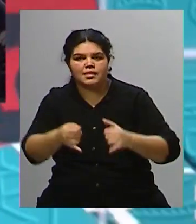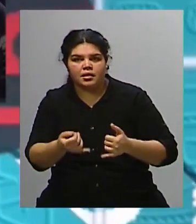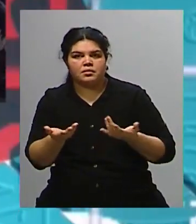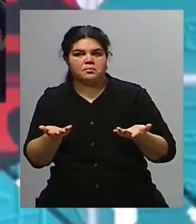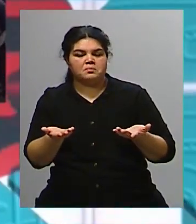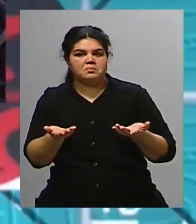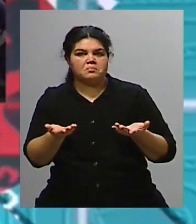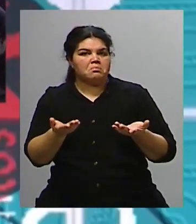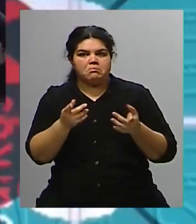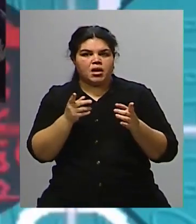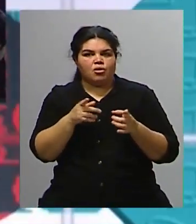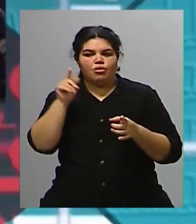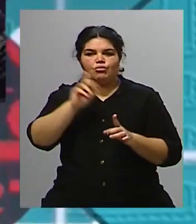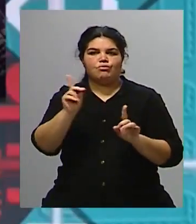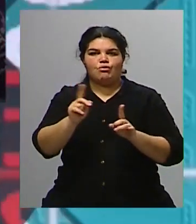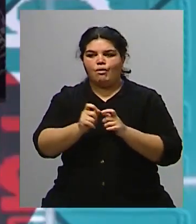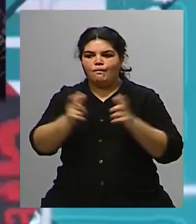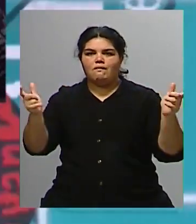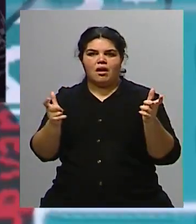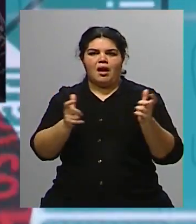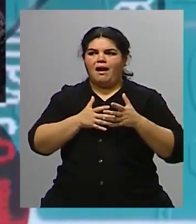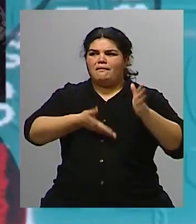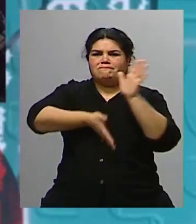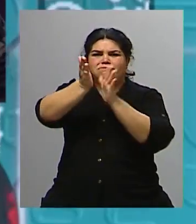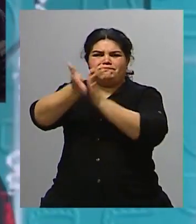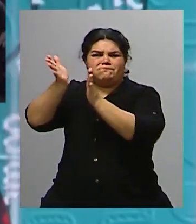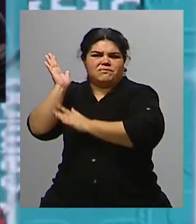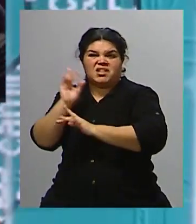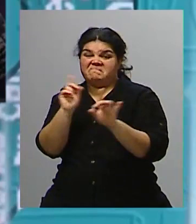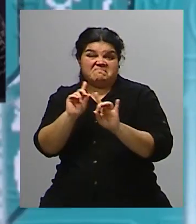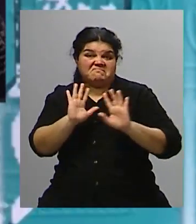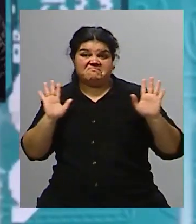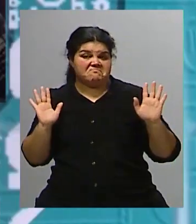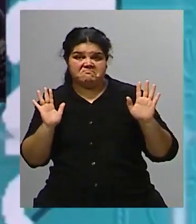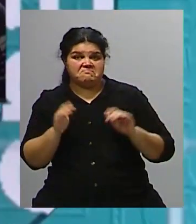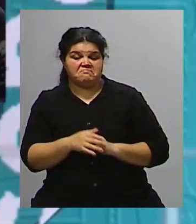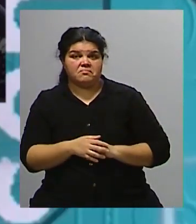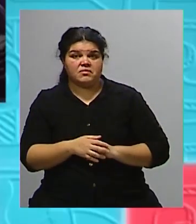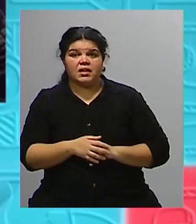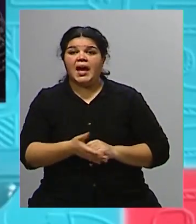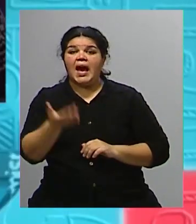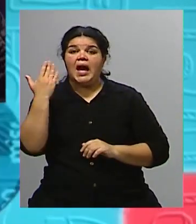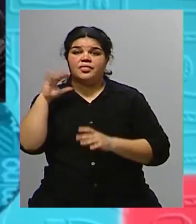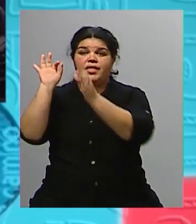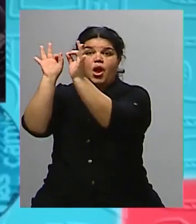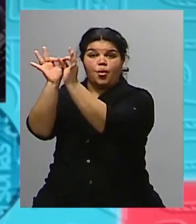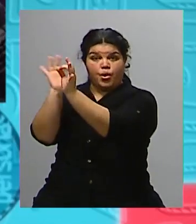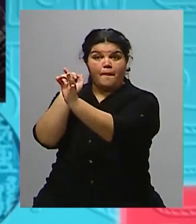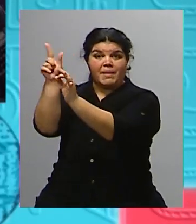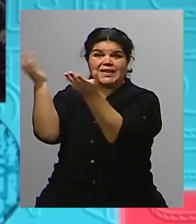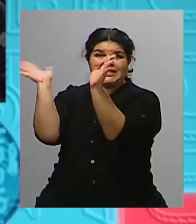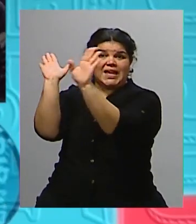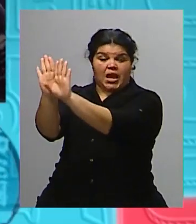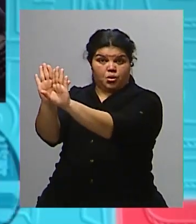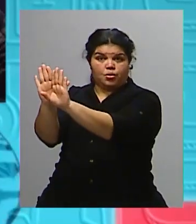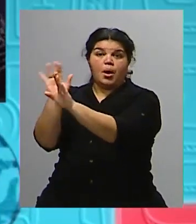ejemplo, no sé, los consulados europeos estuvieron durante mucho tiempo durante la pandemia cerrados, entonces conseguir visados o pasaportes